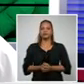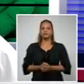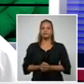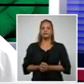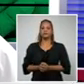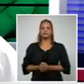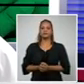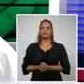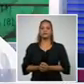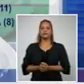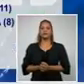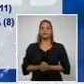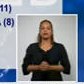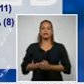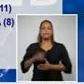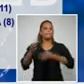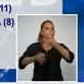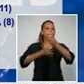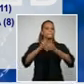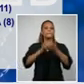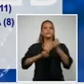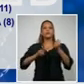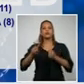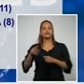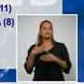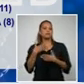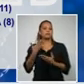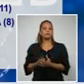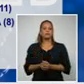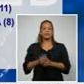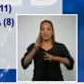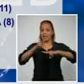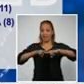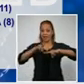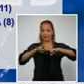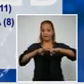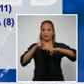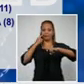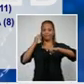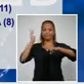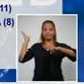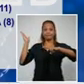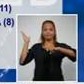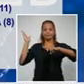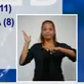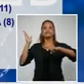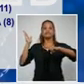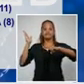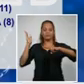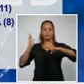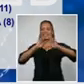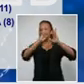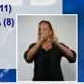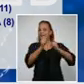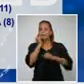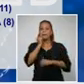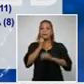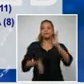Por provincia, La Habana, lamentablemente, con la cifra más alta y muy alta,